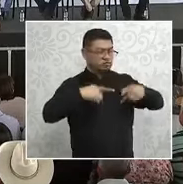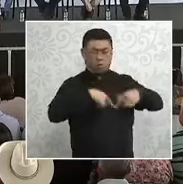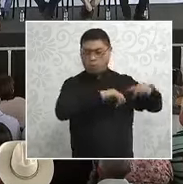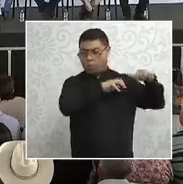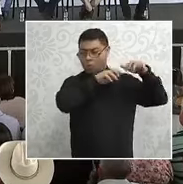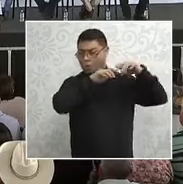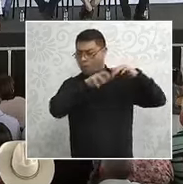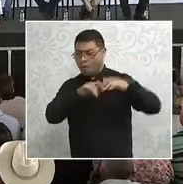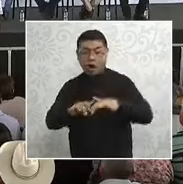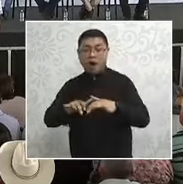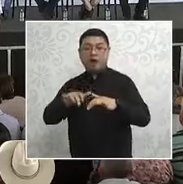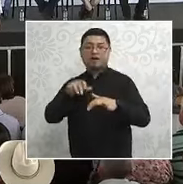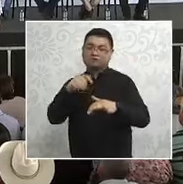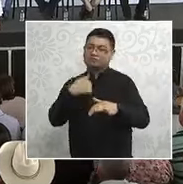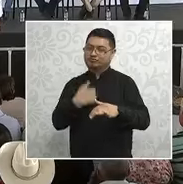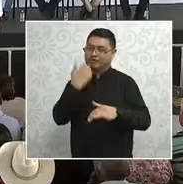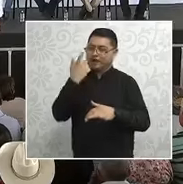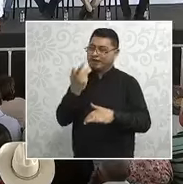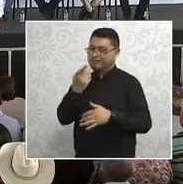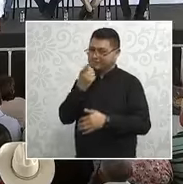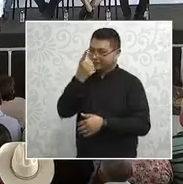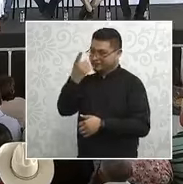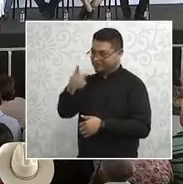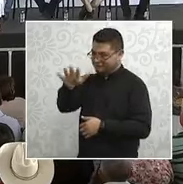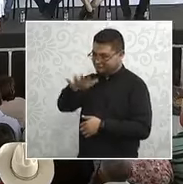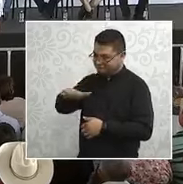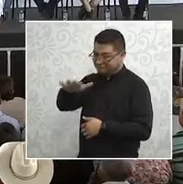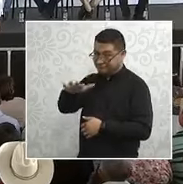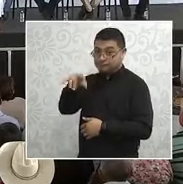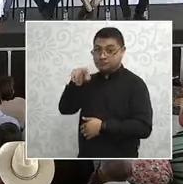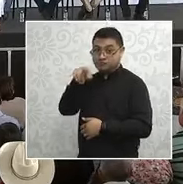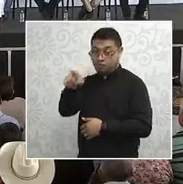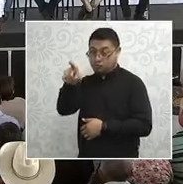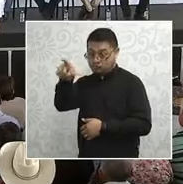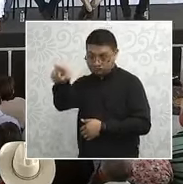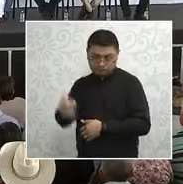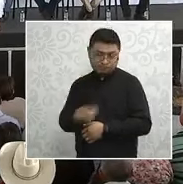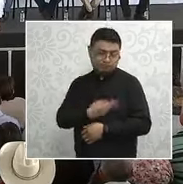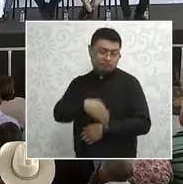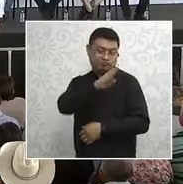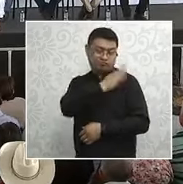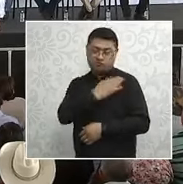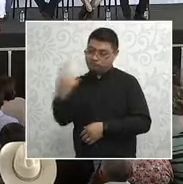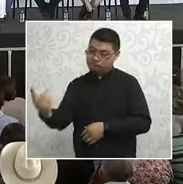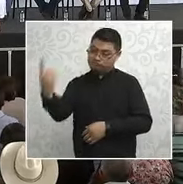quiero decirte llegan a Escárcega para orgullo de este